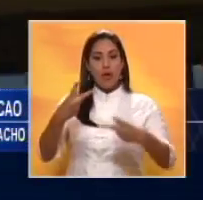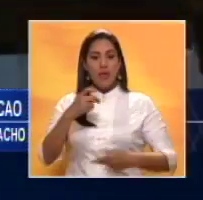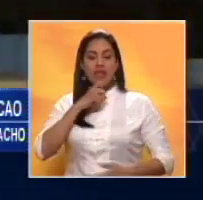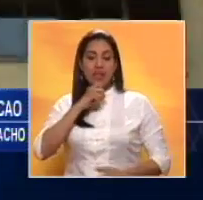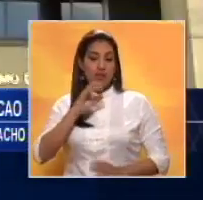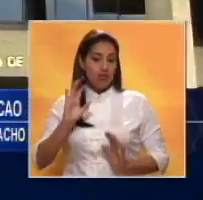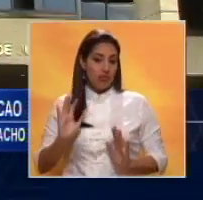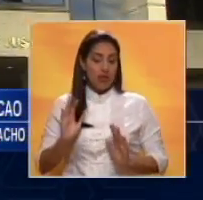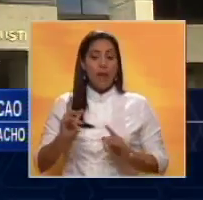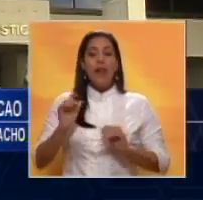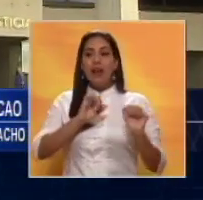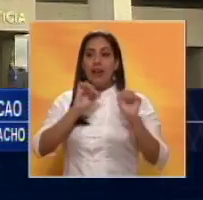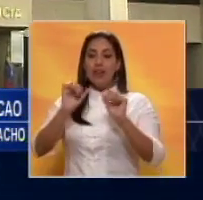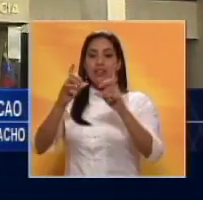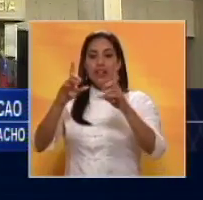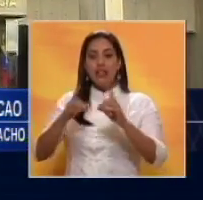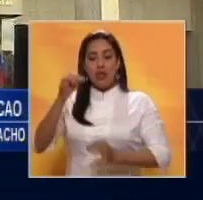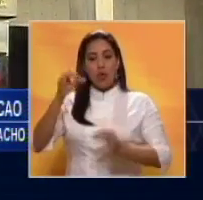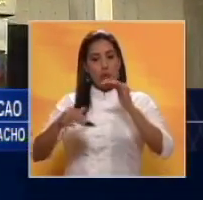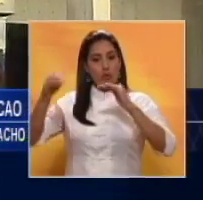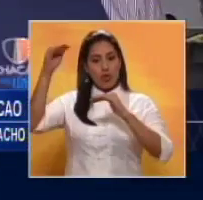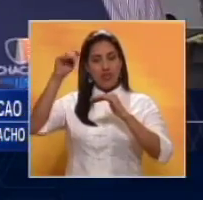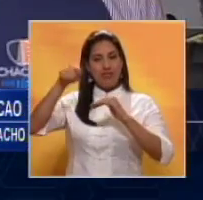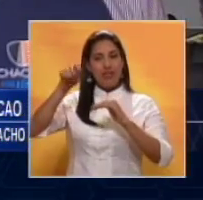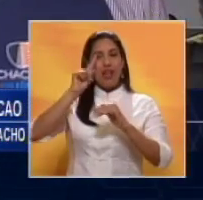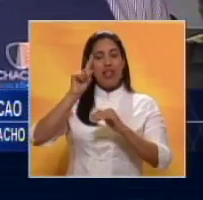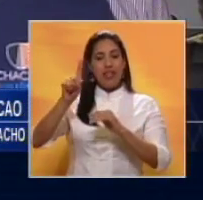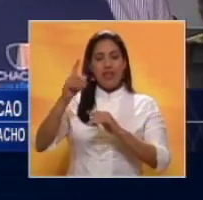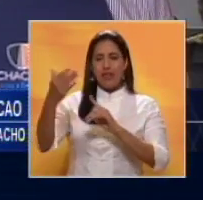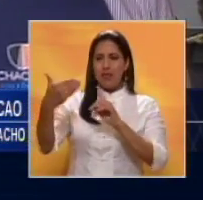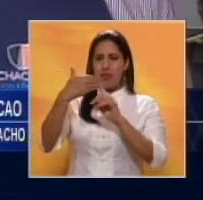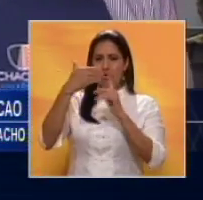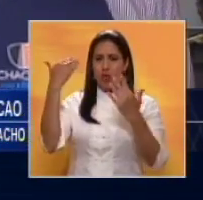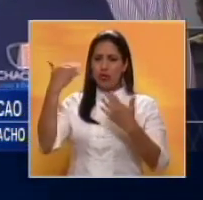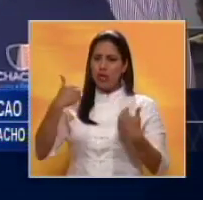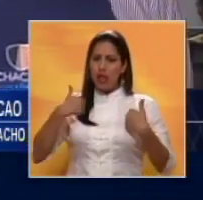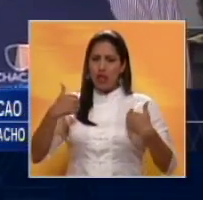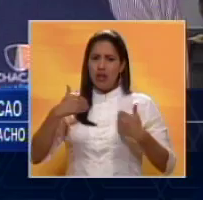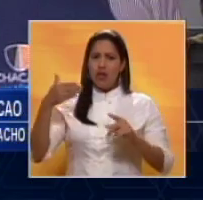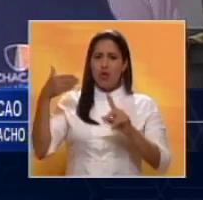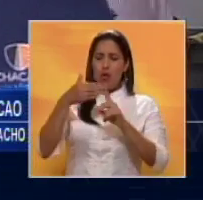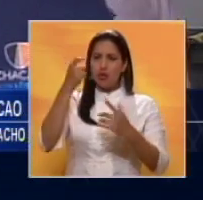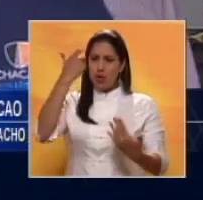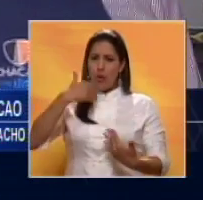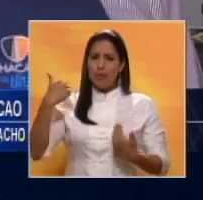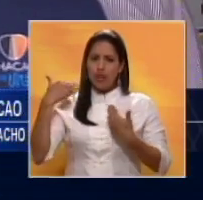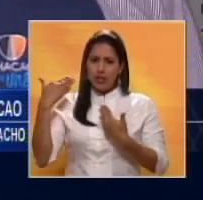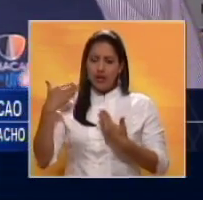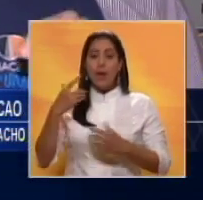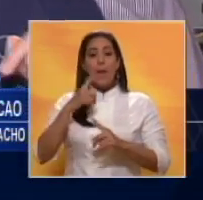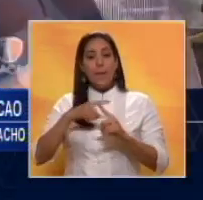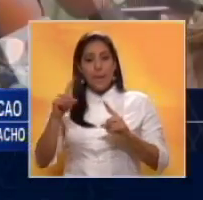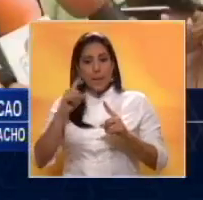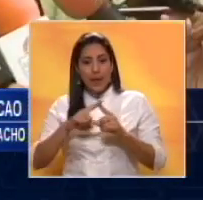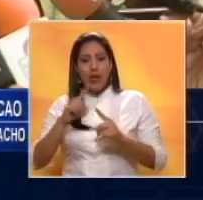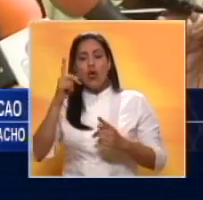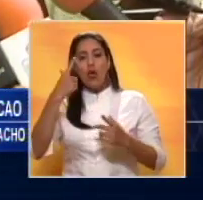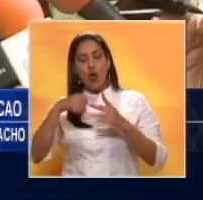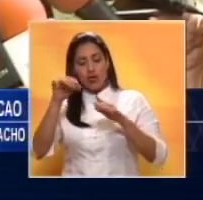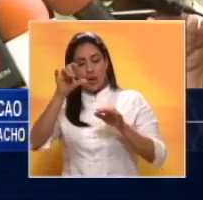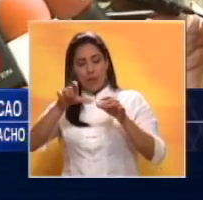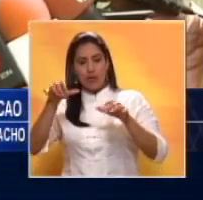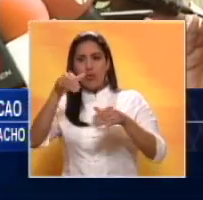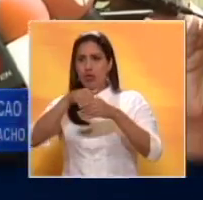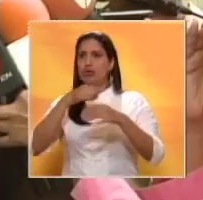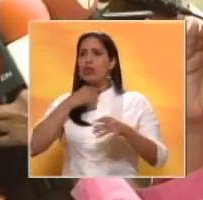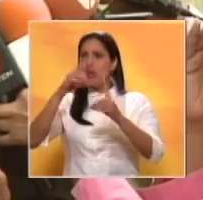autoridad. Rechazó la decisión del TCJ y consideró que la sentencia no solo es un ataque contra Ramón Muchacho, sino también contra los